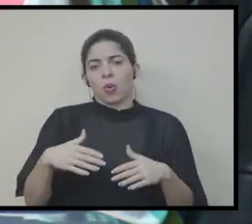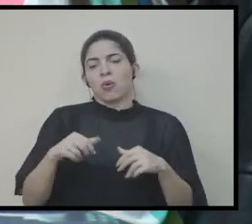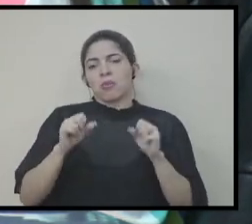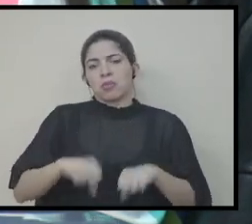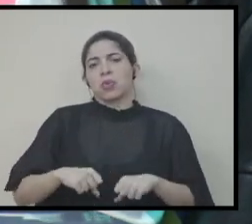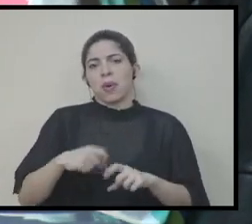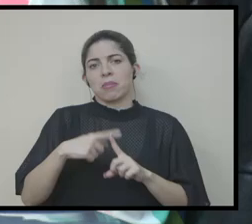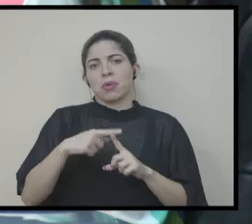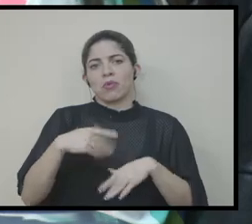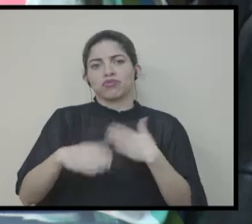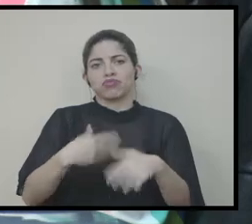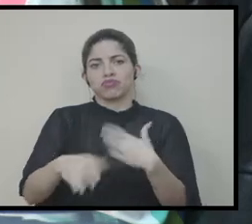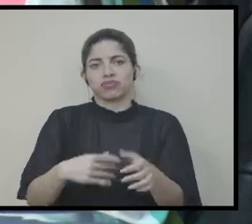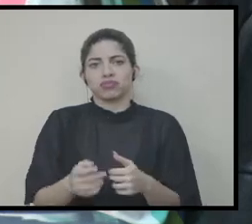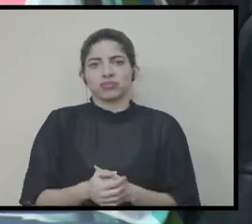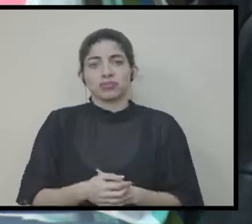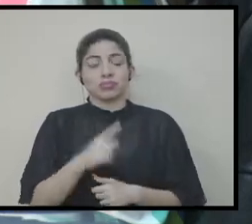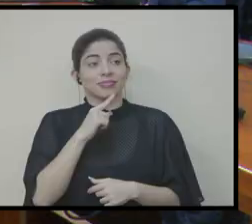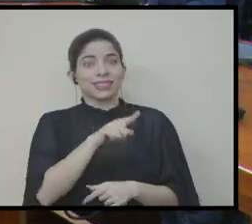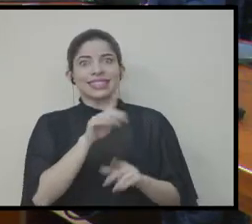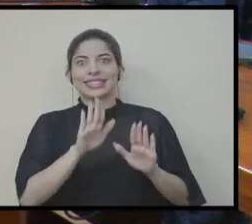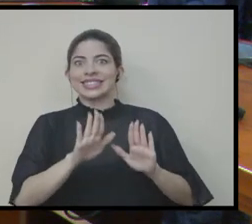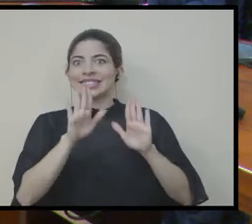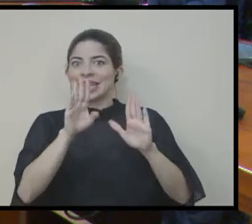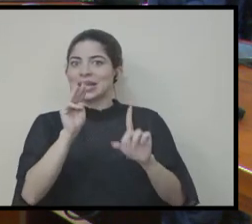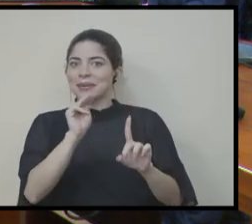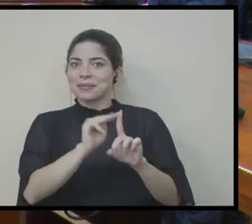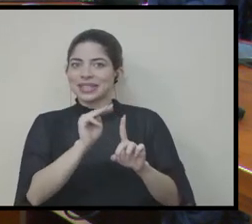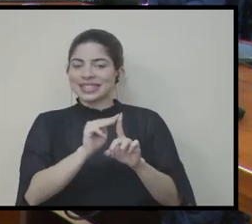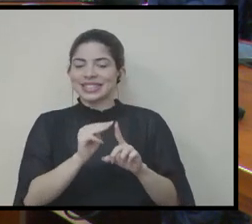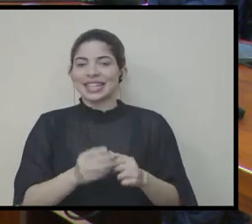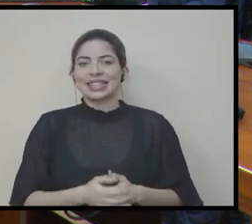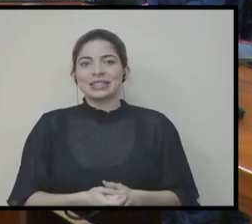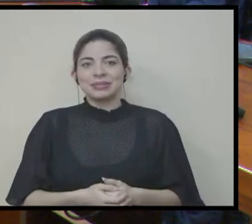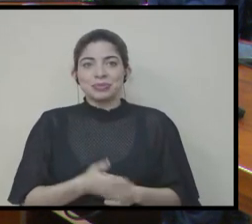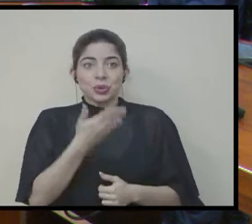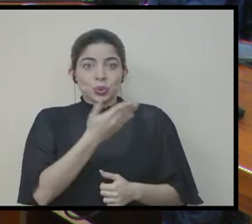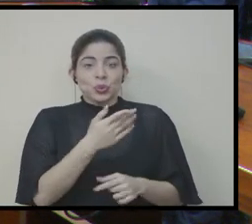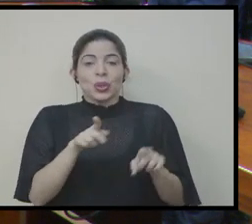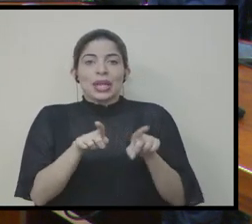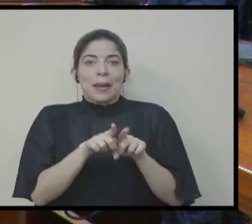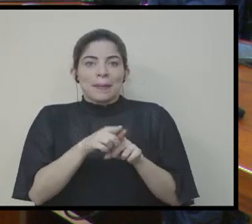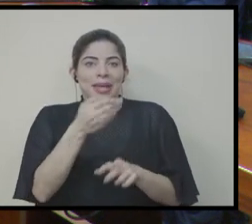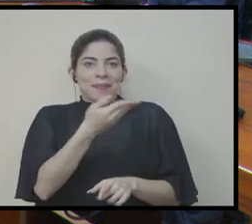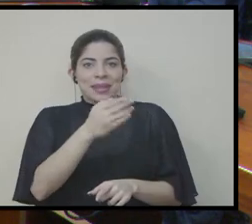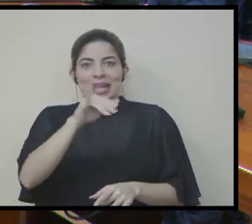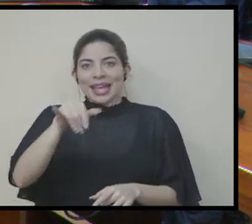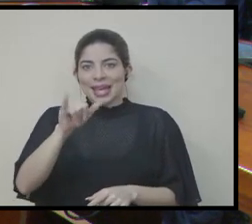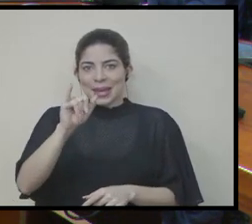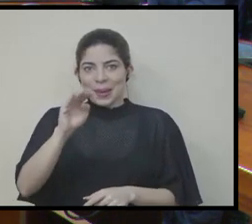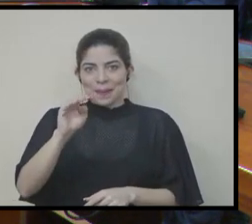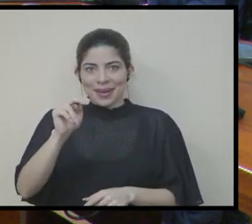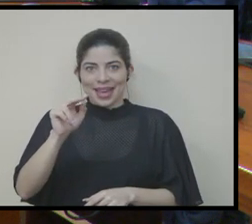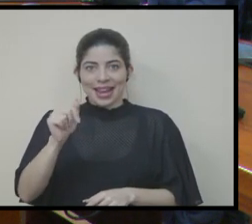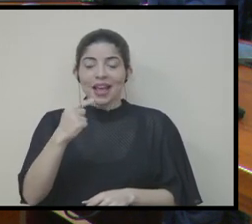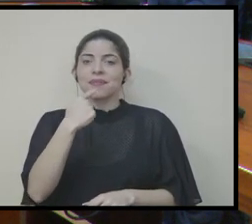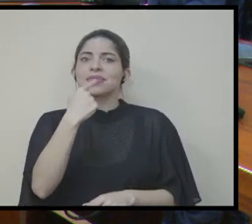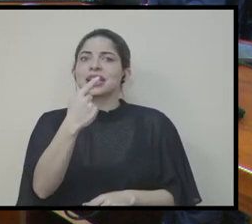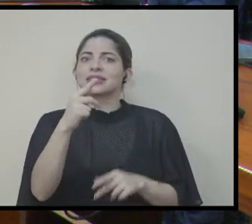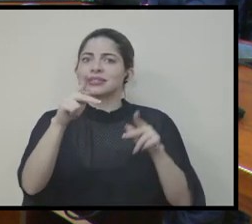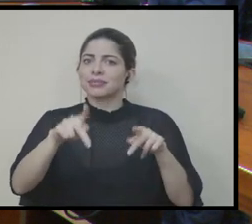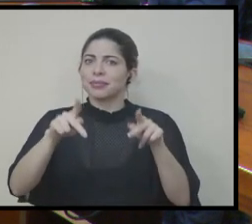saliendo positivamente. No, y ese es un excelente mensaje, el suyo y también el de Jimena, de decirle a la